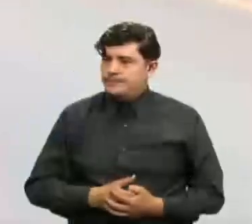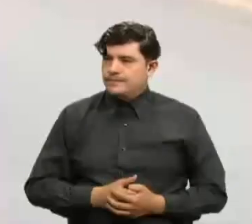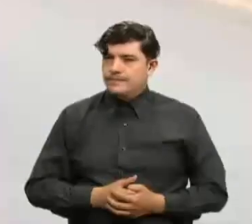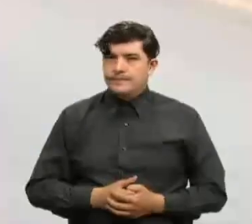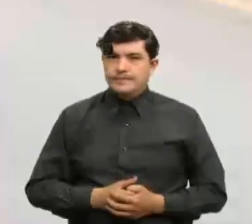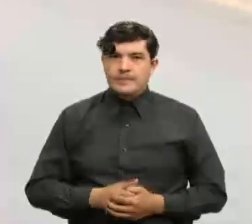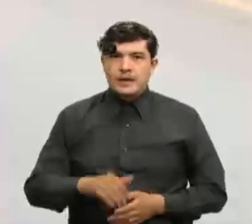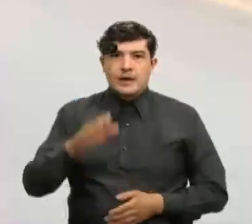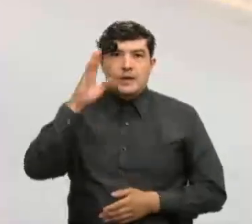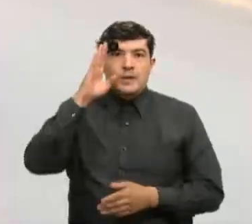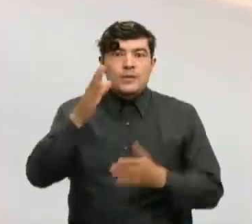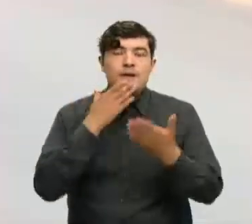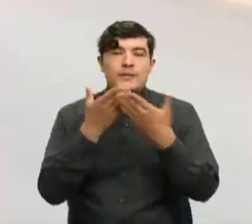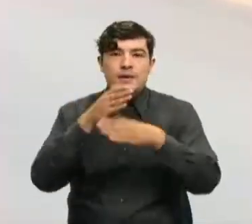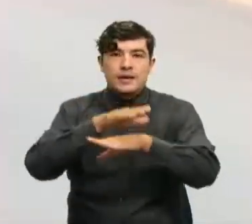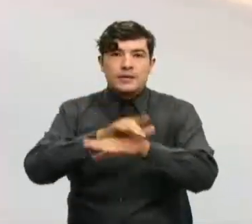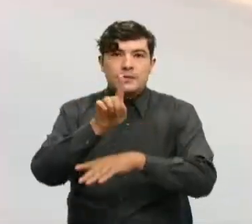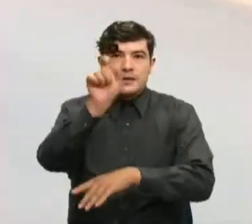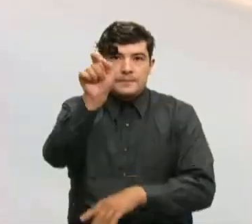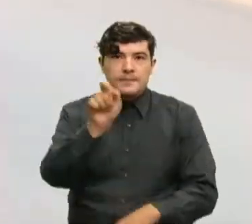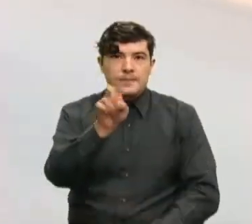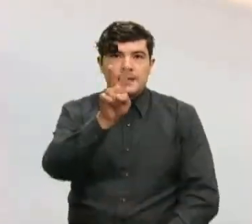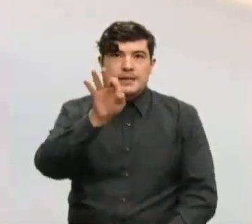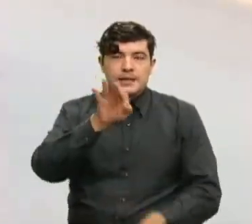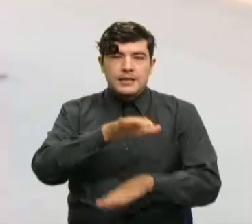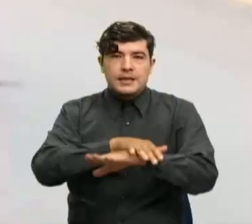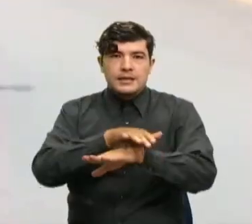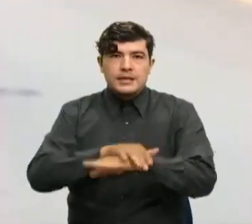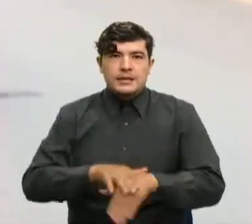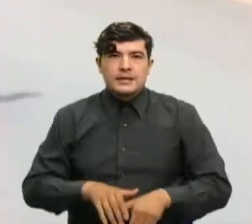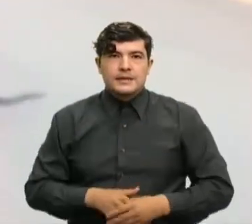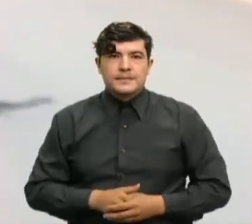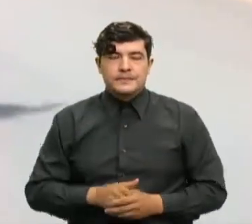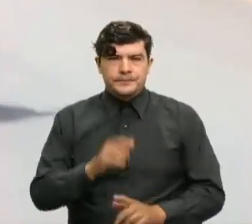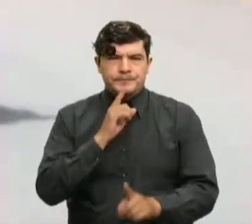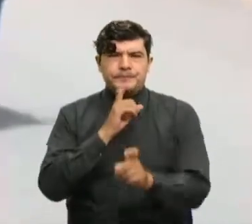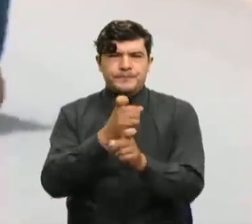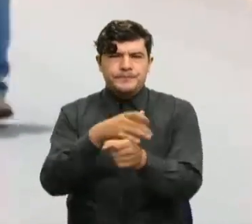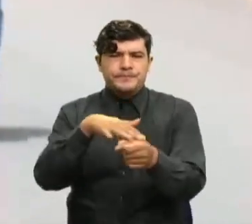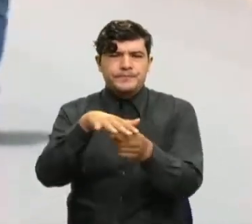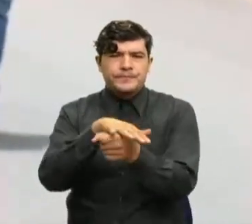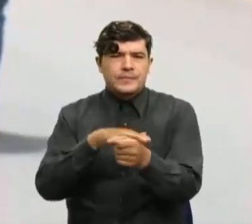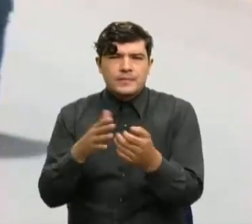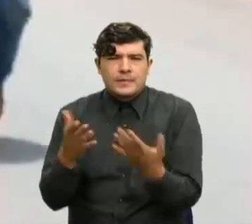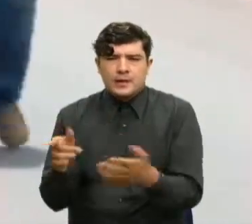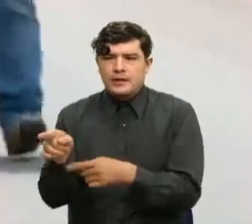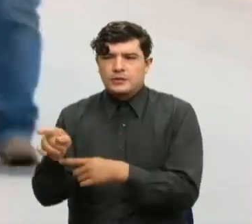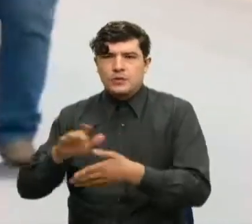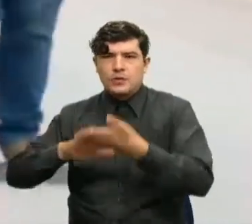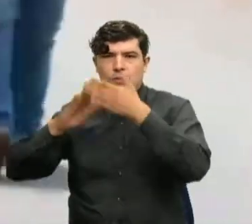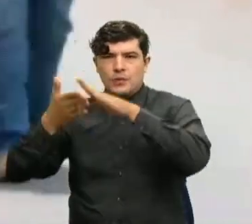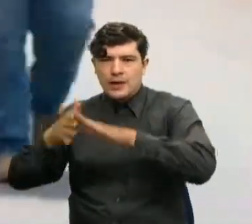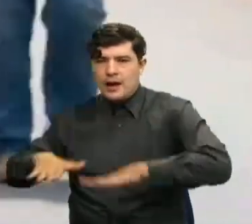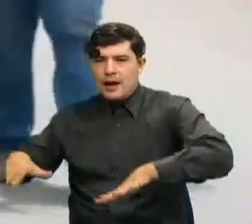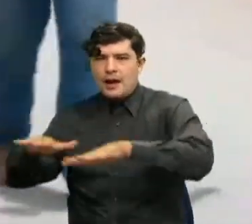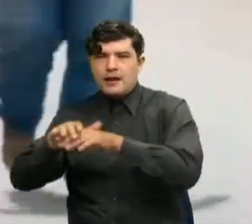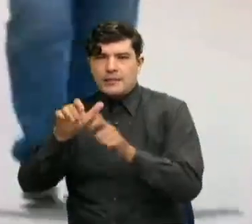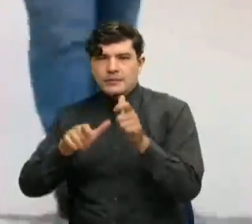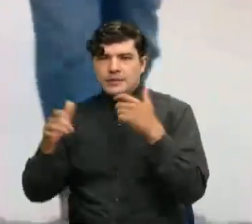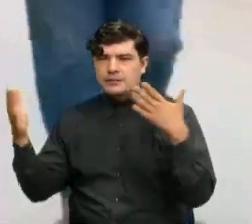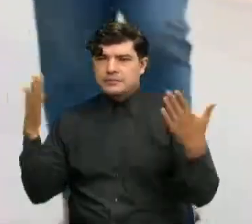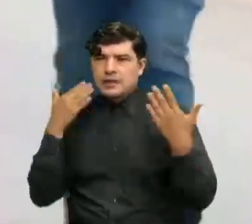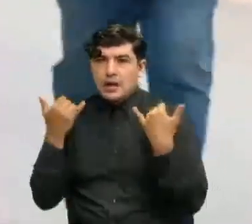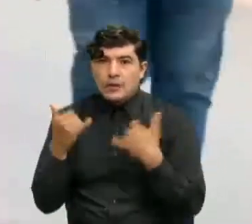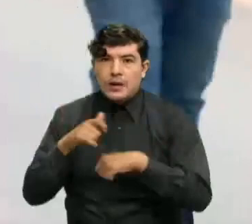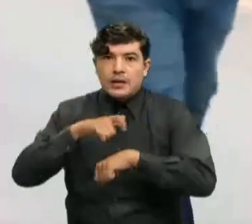Una 23 de la tarde, un saludo muy especial para ustedes. Mire, tensa es la situación porque los manifestantes, las comunidades campesinas, a esta hora ya empiezan